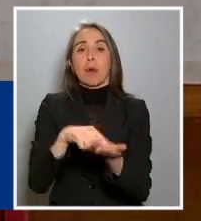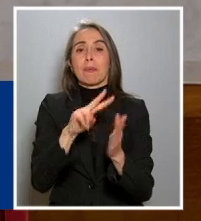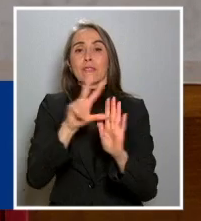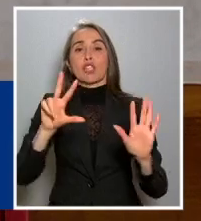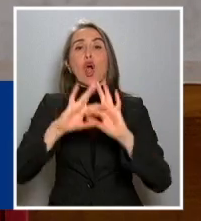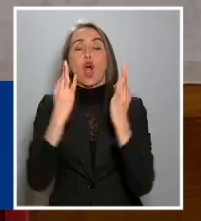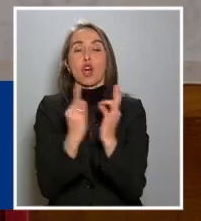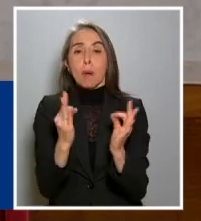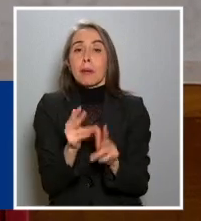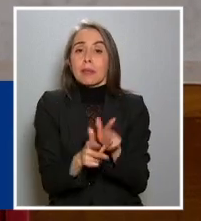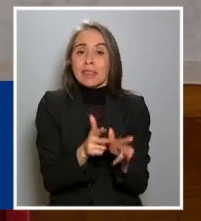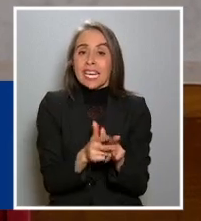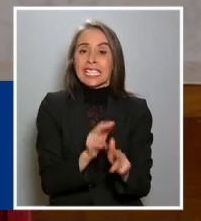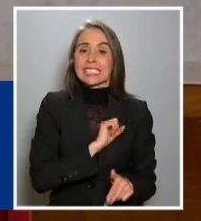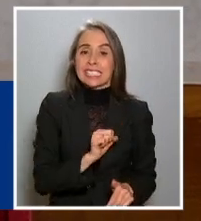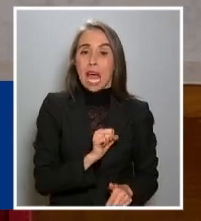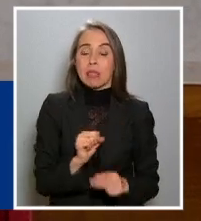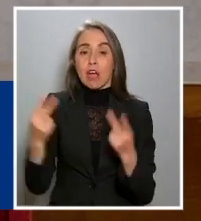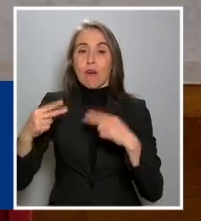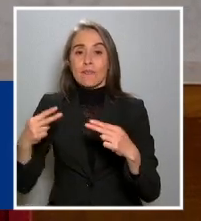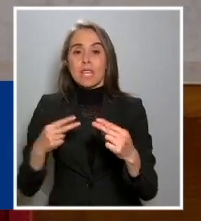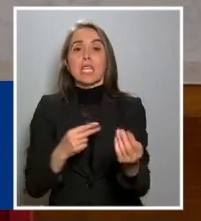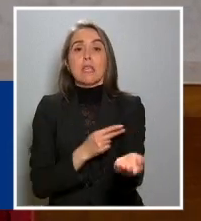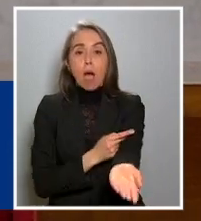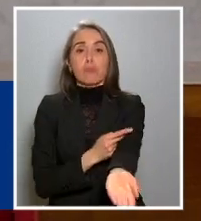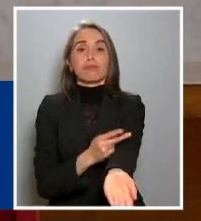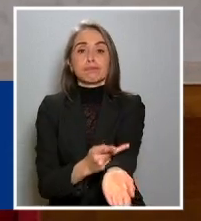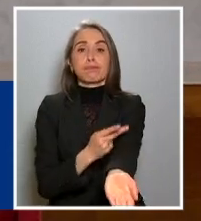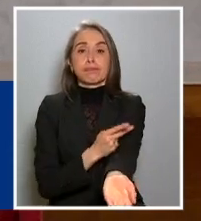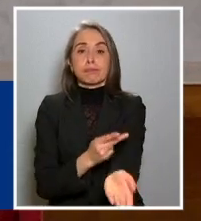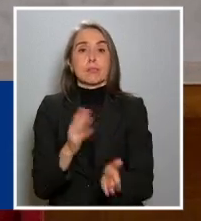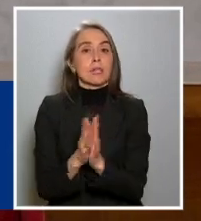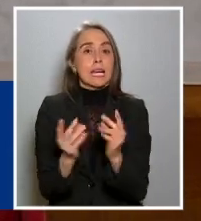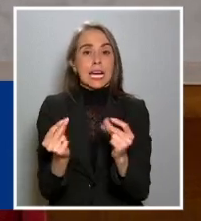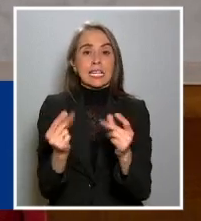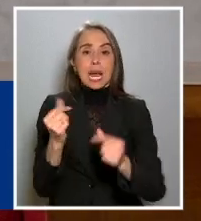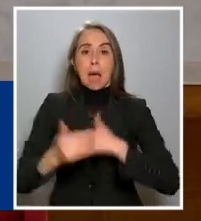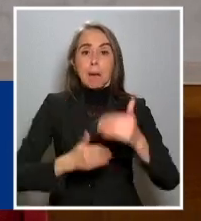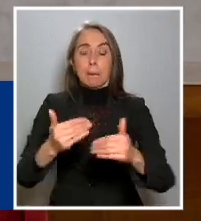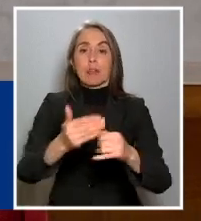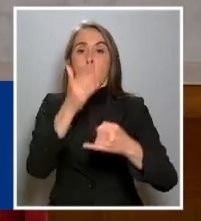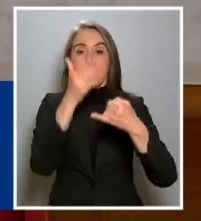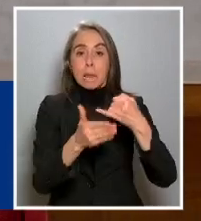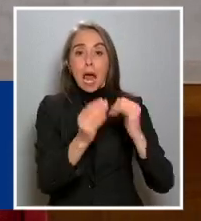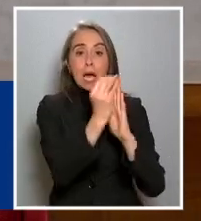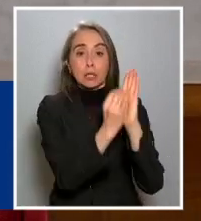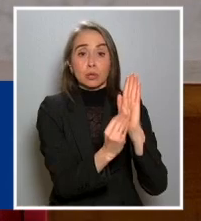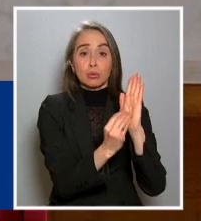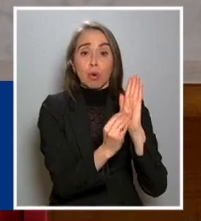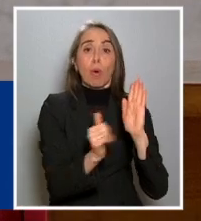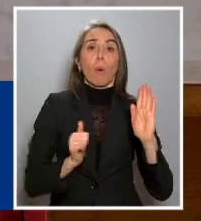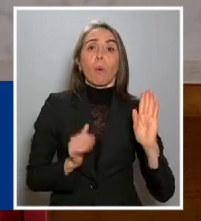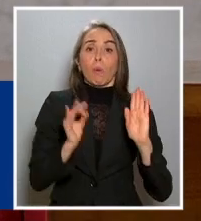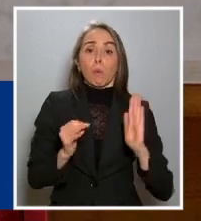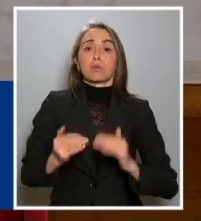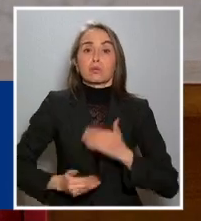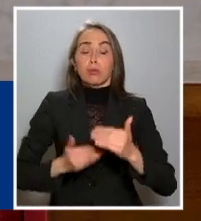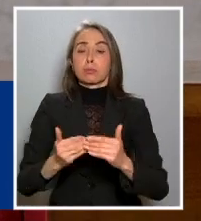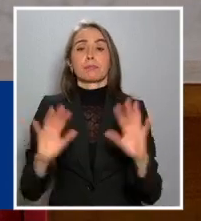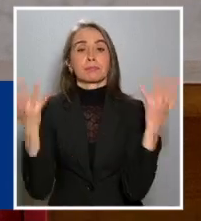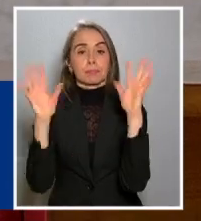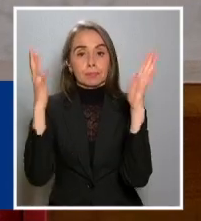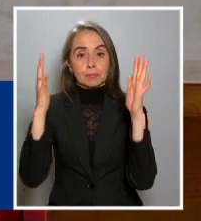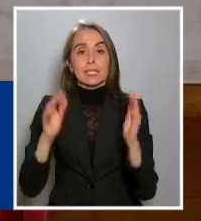licitación para el tren que unirá Santiago con Viña del Mar avanza a paso firme y en los plazos estipulados.